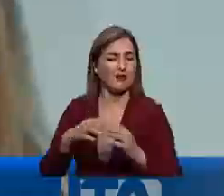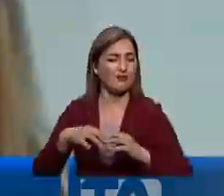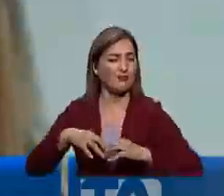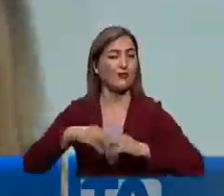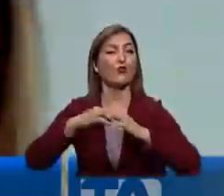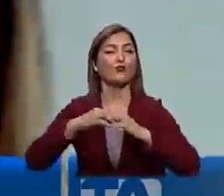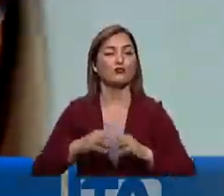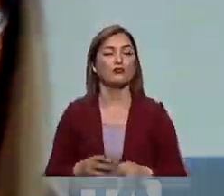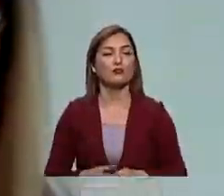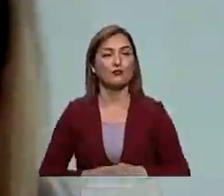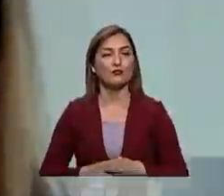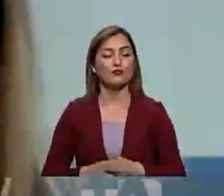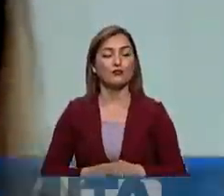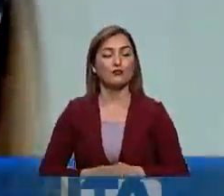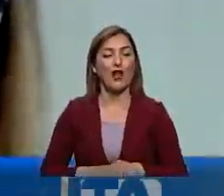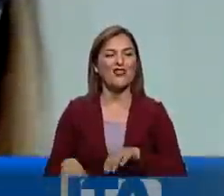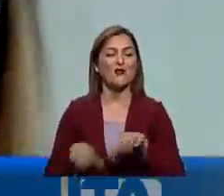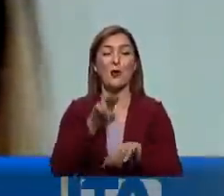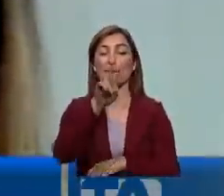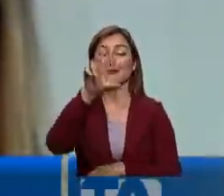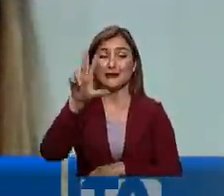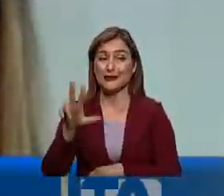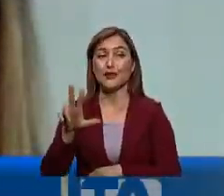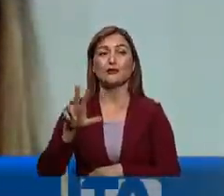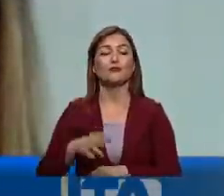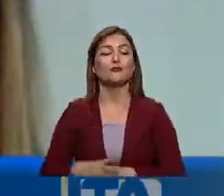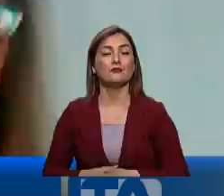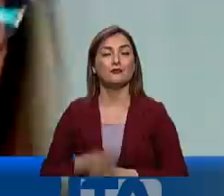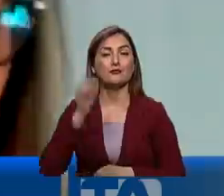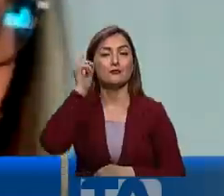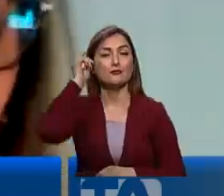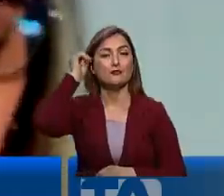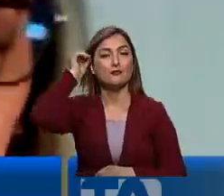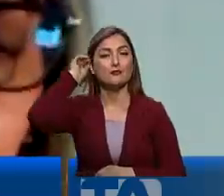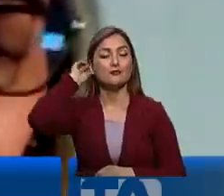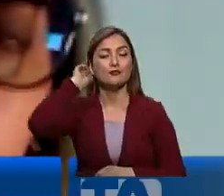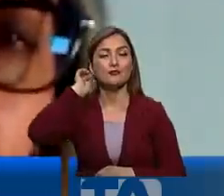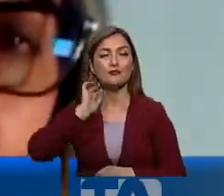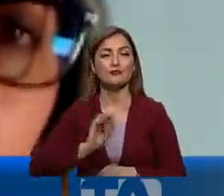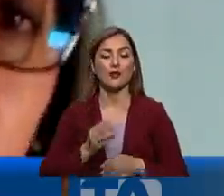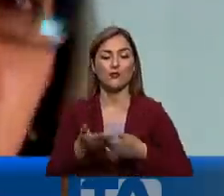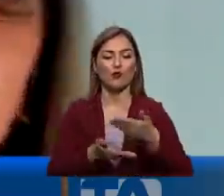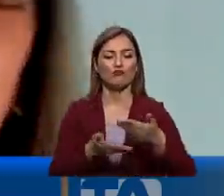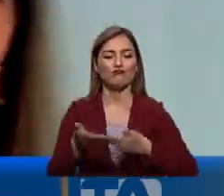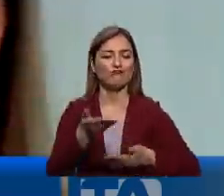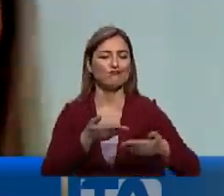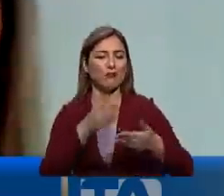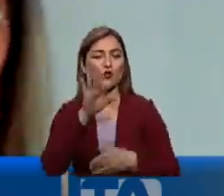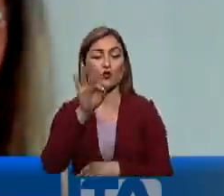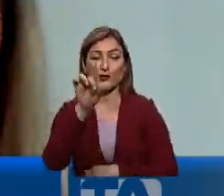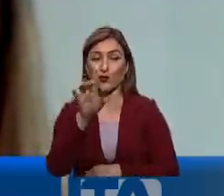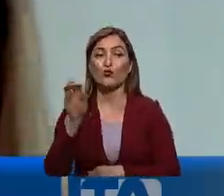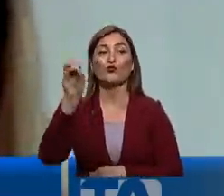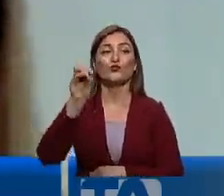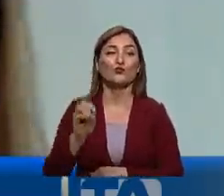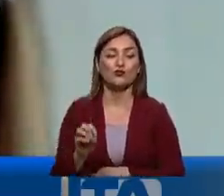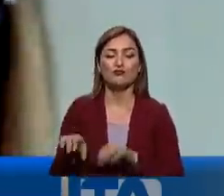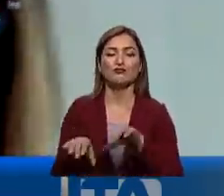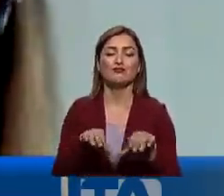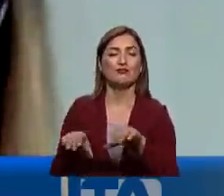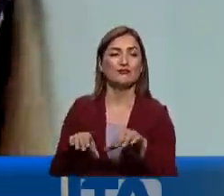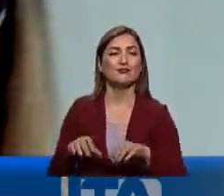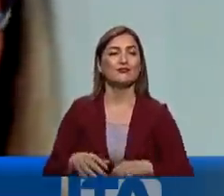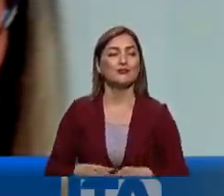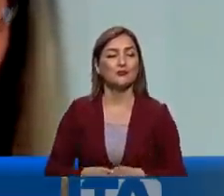reactivación. De las 23 actividades que registran, que se registra en el comercio, el 91% de estas actividades